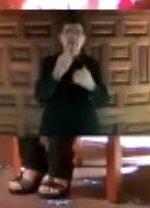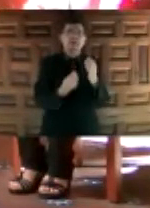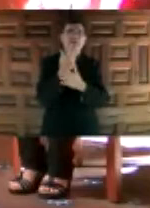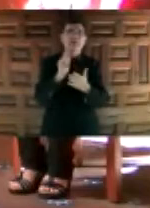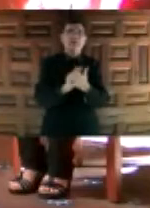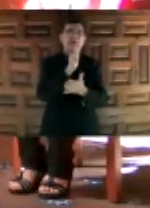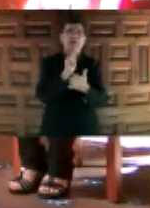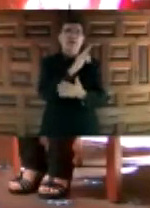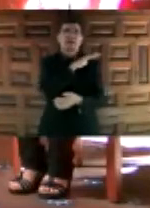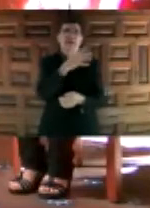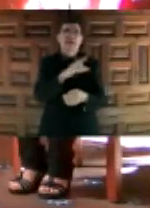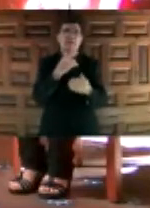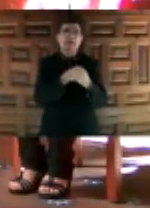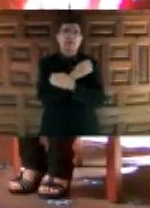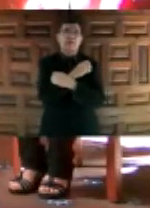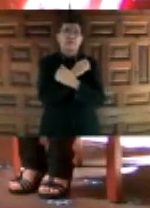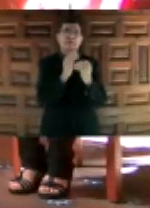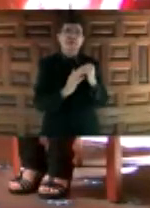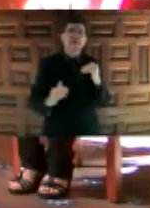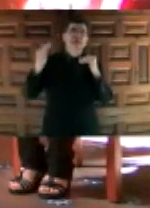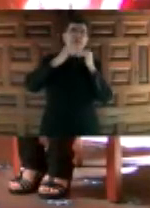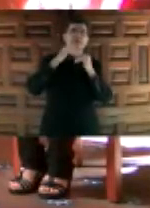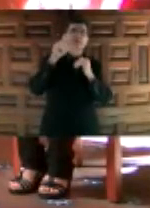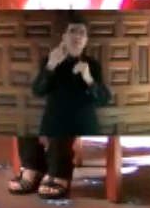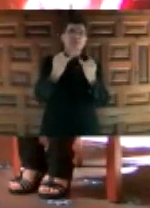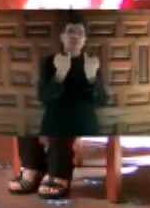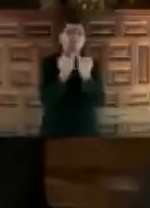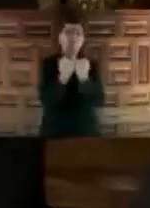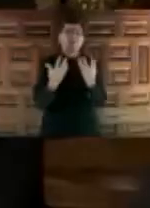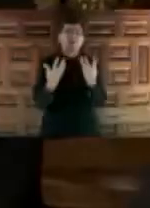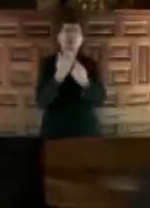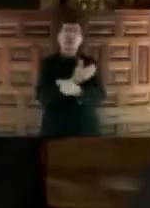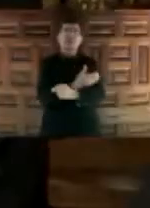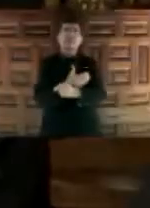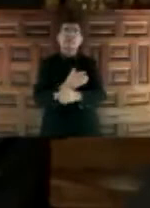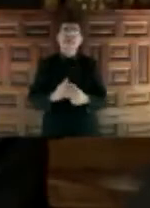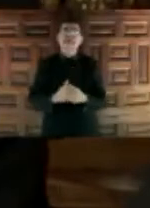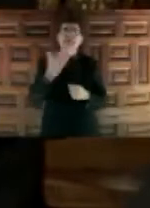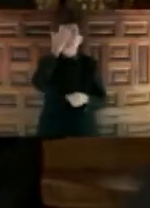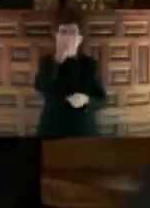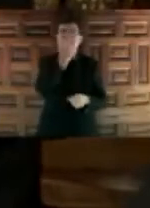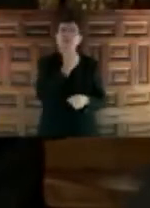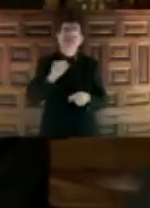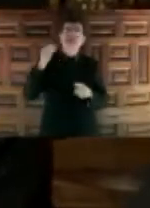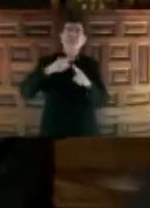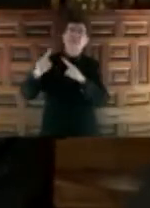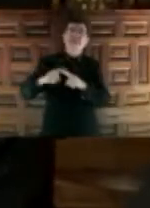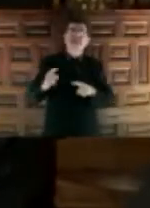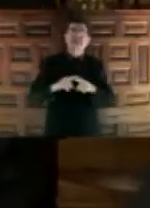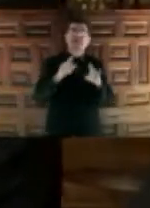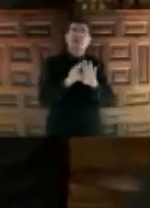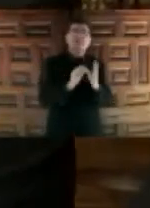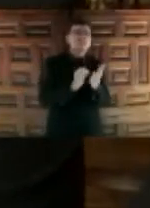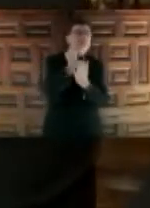nueva Ley General de Educación Superior. ¿Sí? También el acompañamiento de expertos y tomadores de